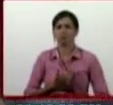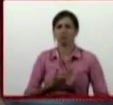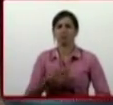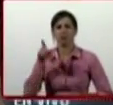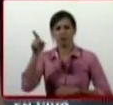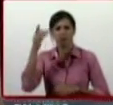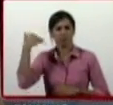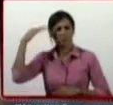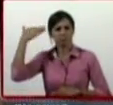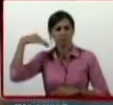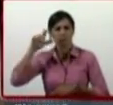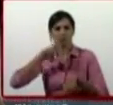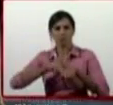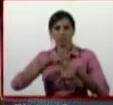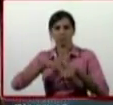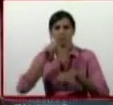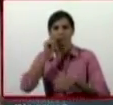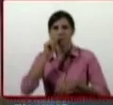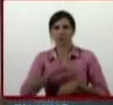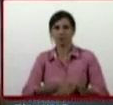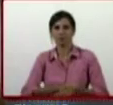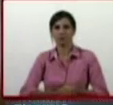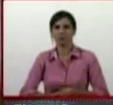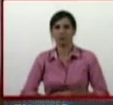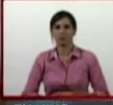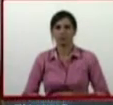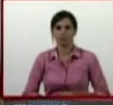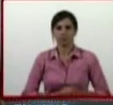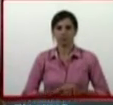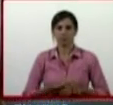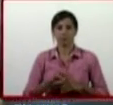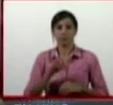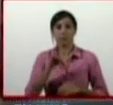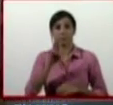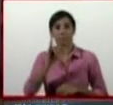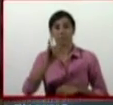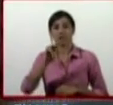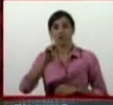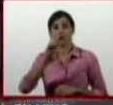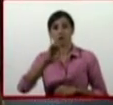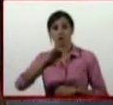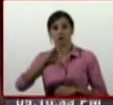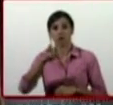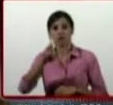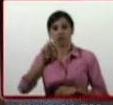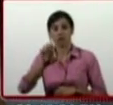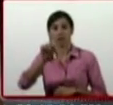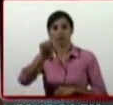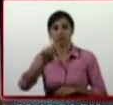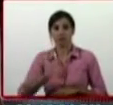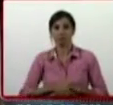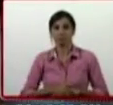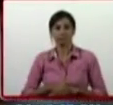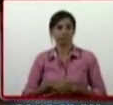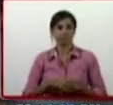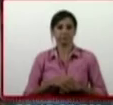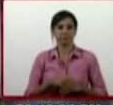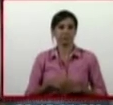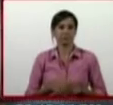mire. Y ahí está Pinochet, asesino, fascista, ahí están los fascistas, mire.